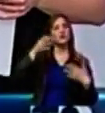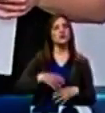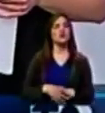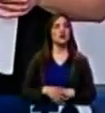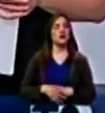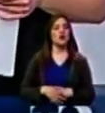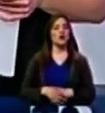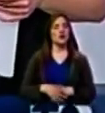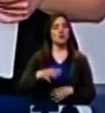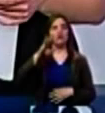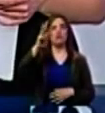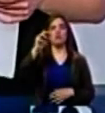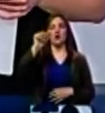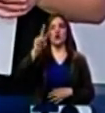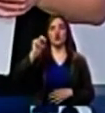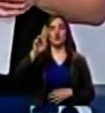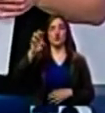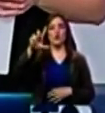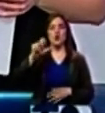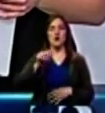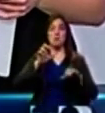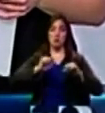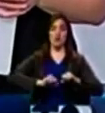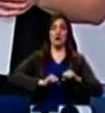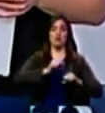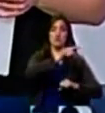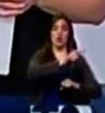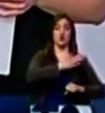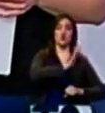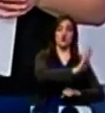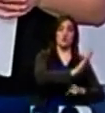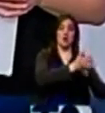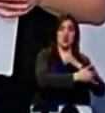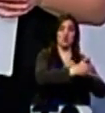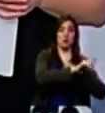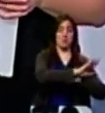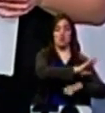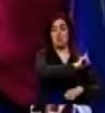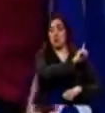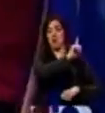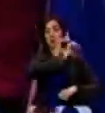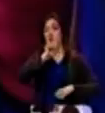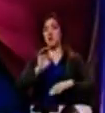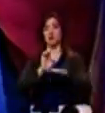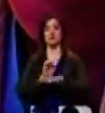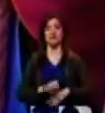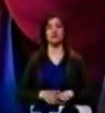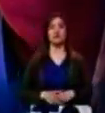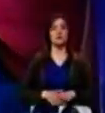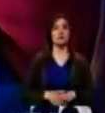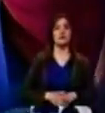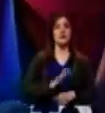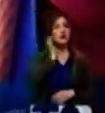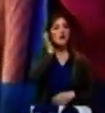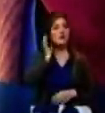país y solicitar la visa que desee. Así lo confirmaron autoridades de la Cancillería ecuatoriana. Soy mujer de esta